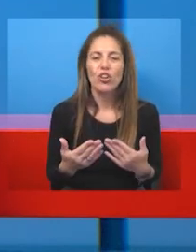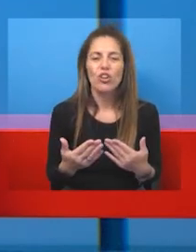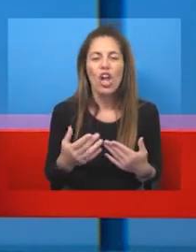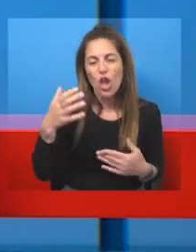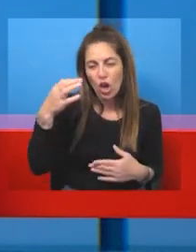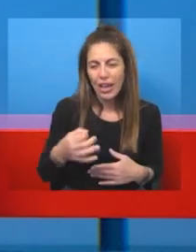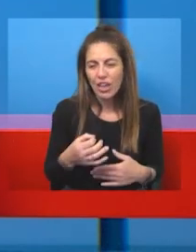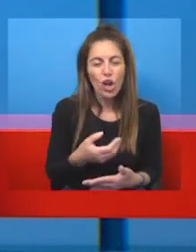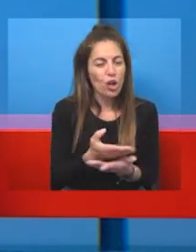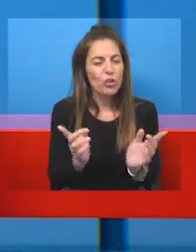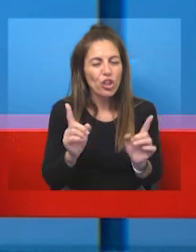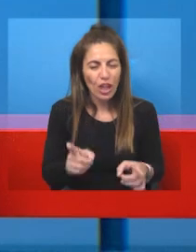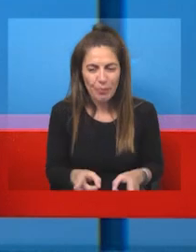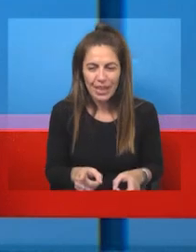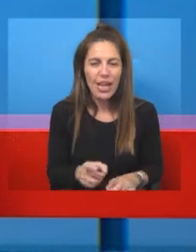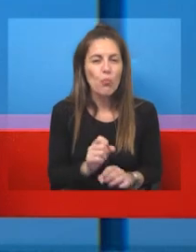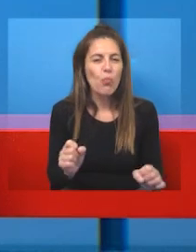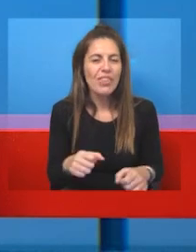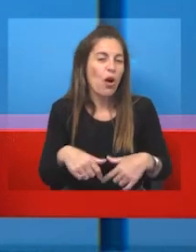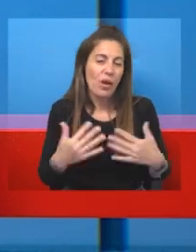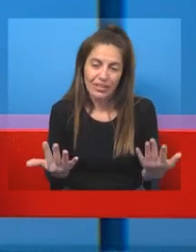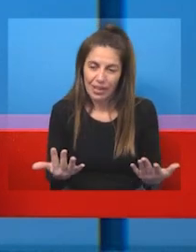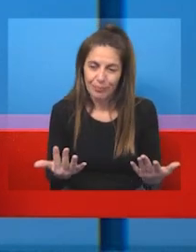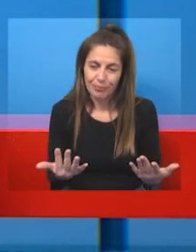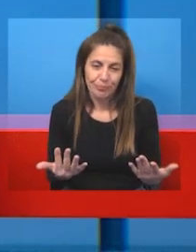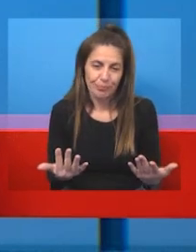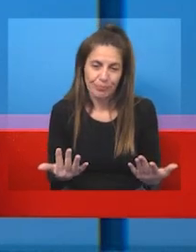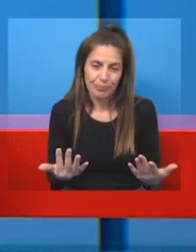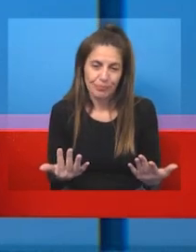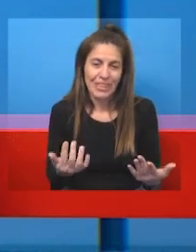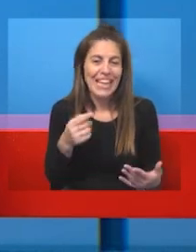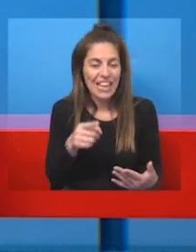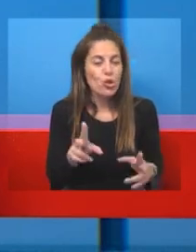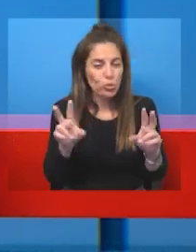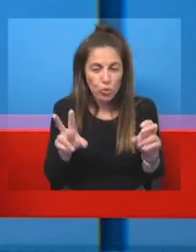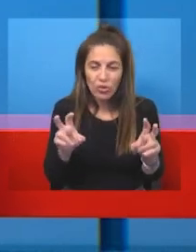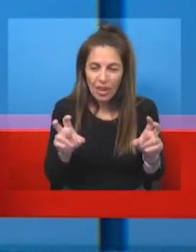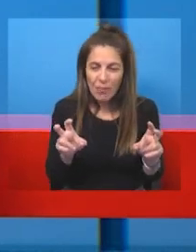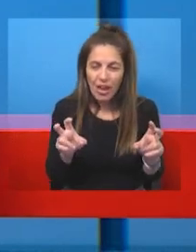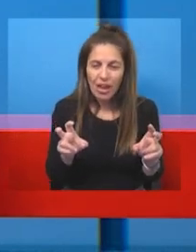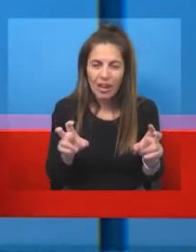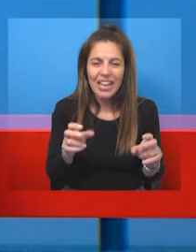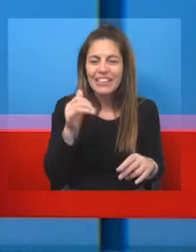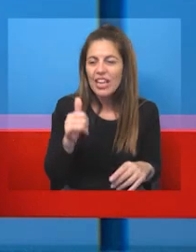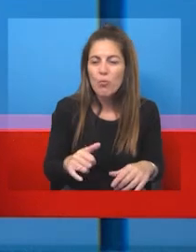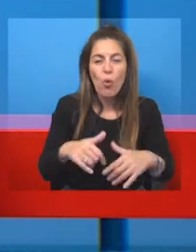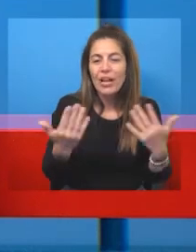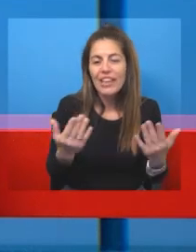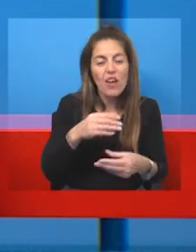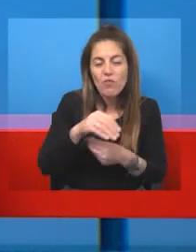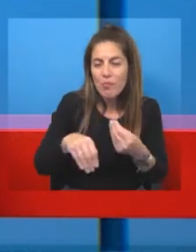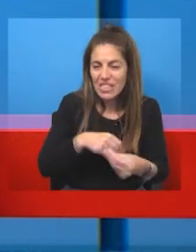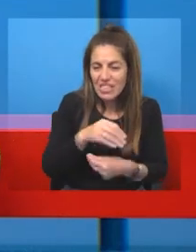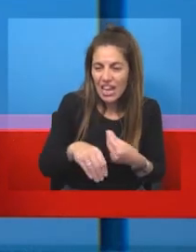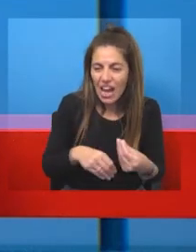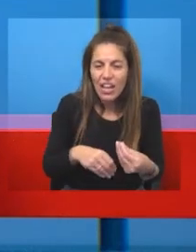creo que nos mostró también es que nos puede tocar a cualquiera no eh eso es un tema que digamos tenemos cualquiera tenemos Familiar